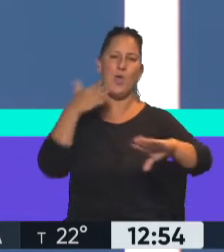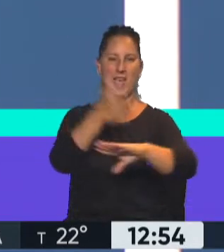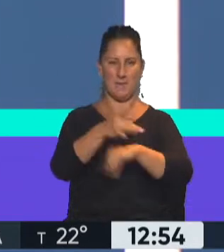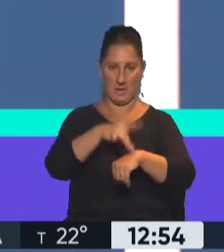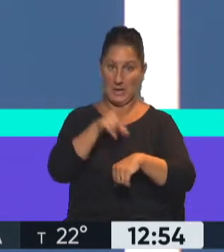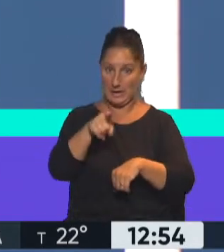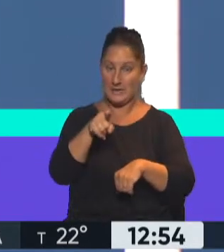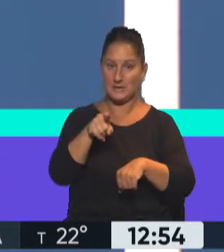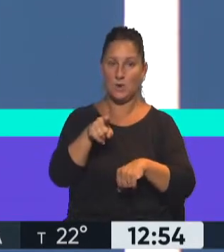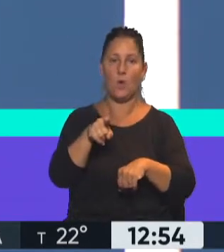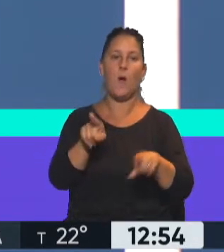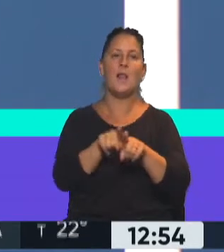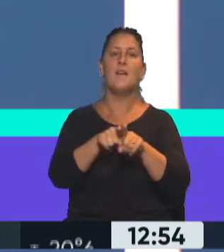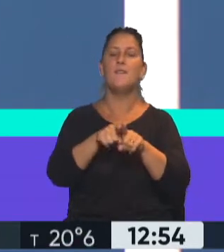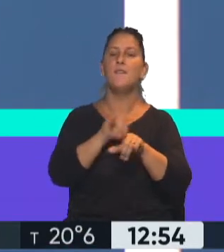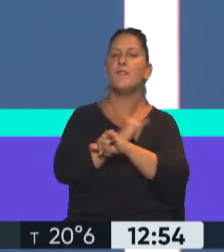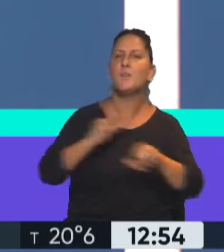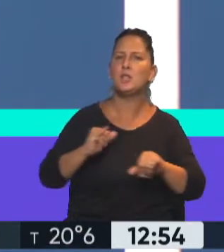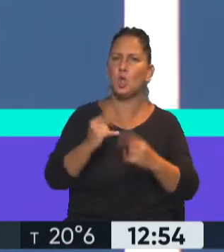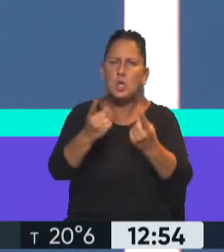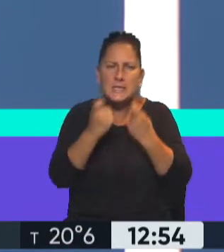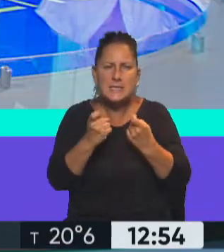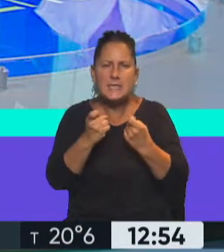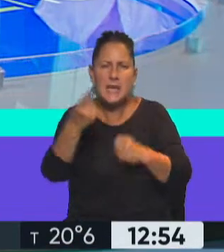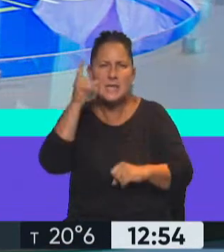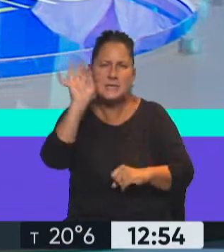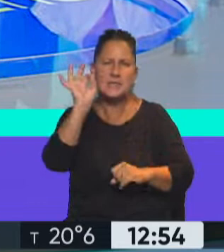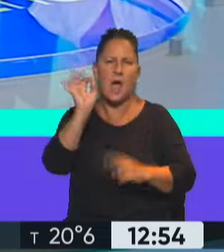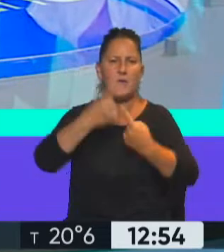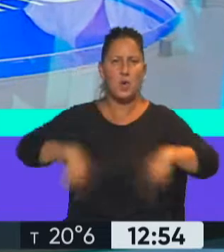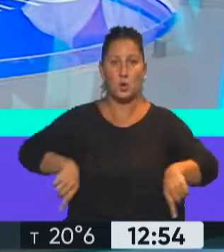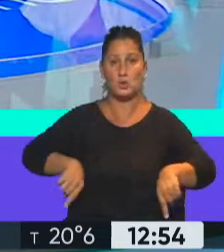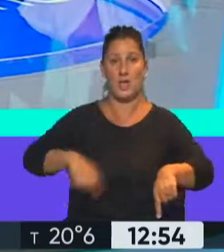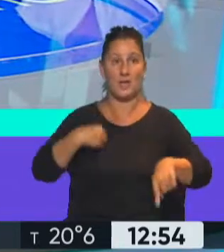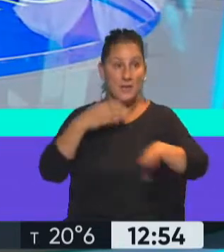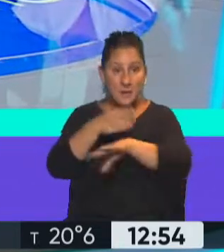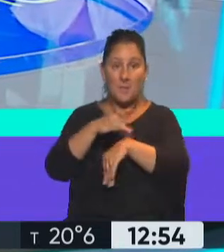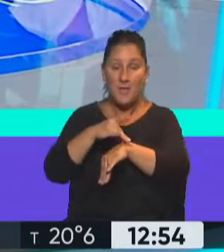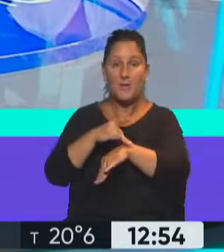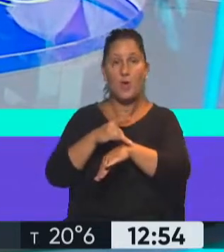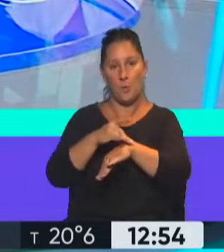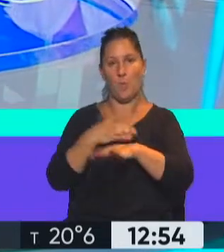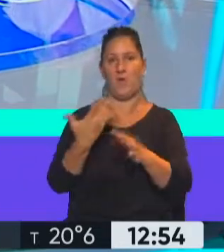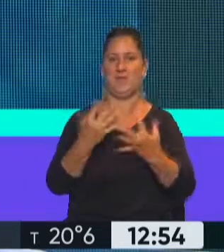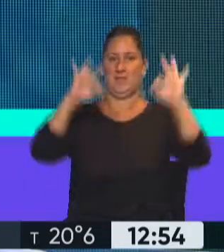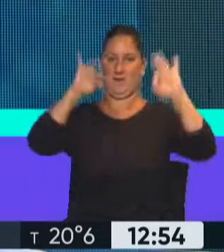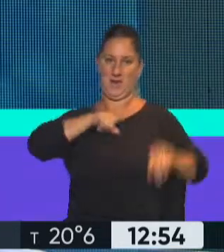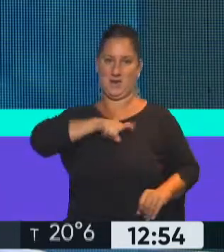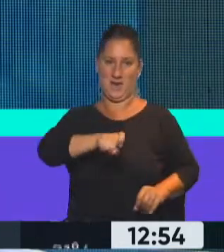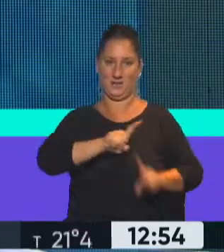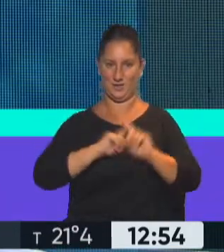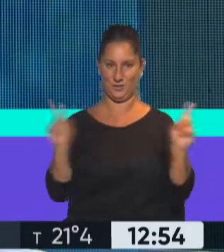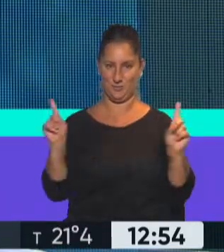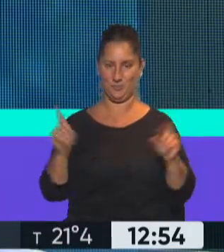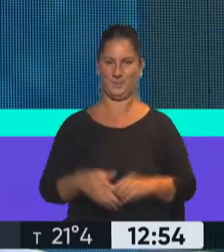ya eso requiere tener la información suficiente como para saber que evita el desarrollo de un cáncer muchas veces